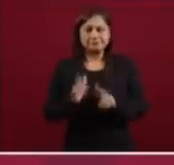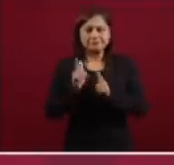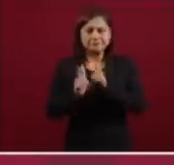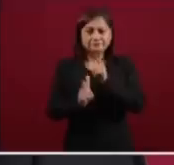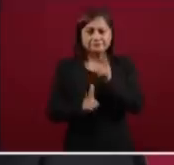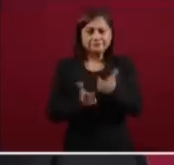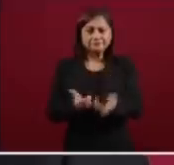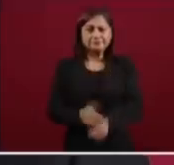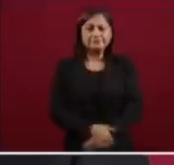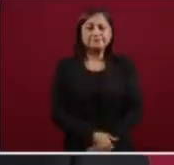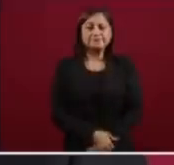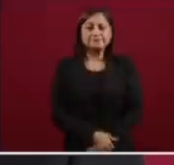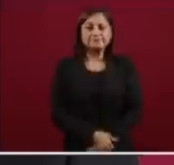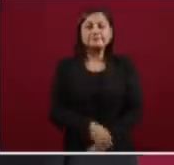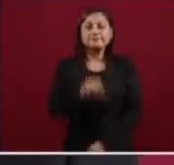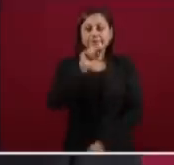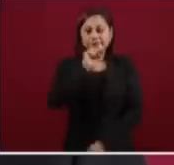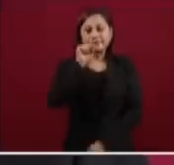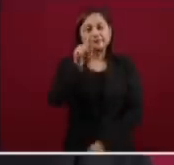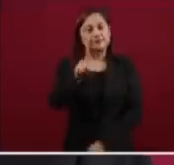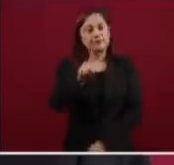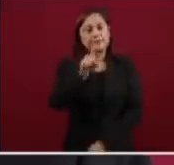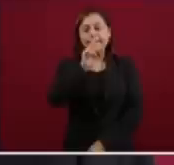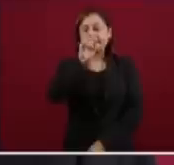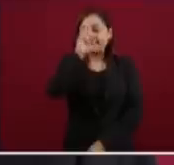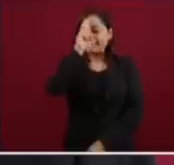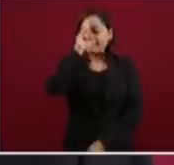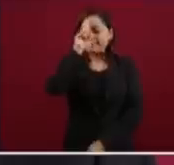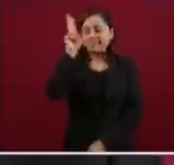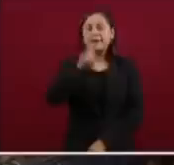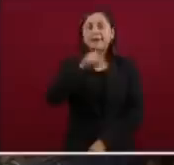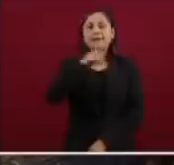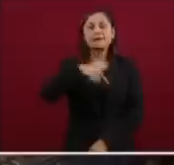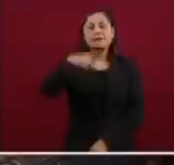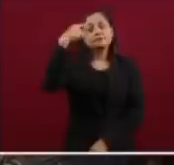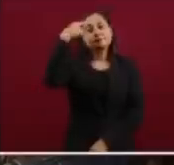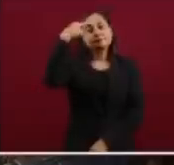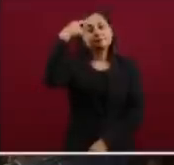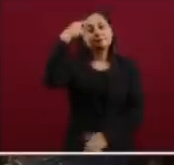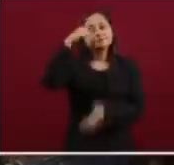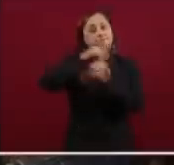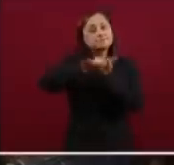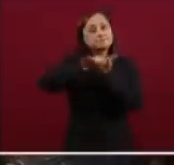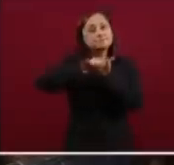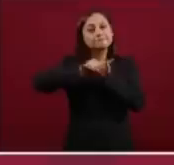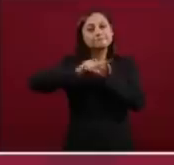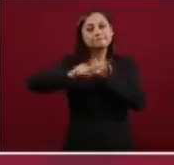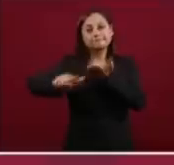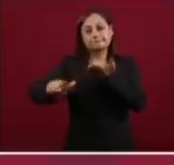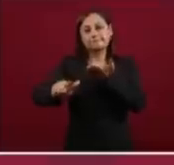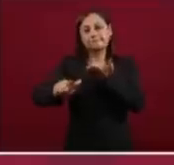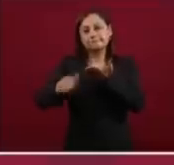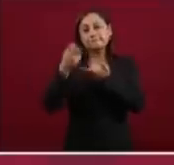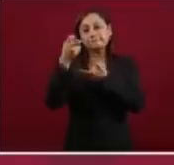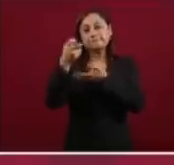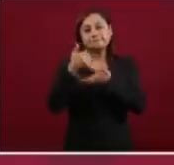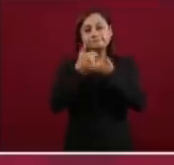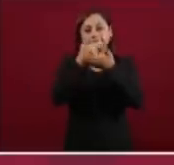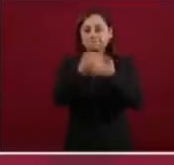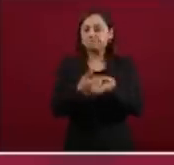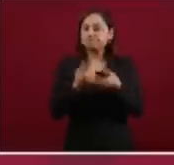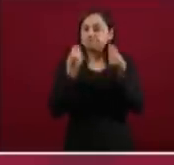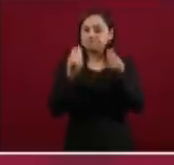y desde luego tener la conciencia tranquila eso ayuda mucho este